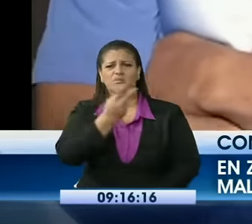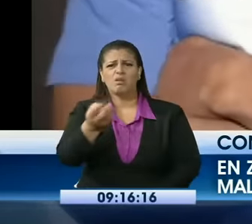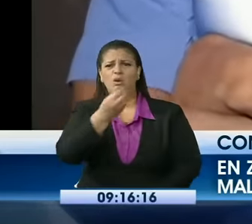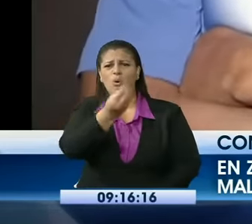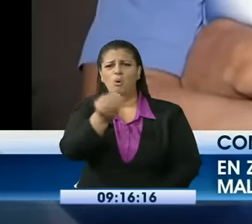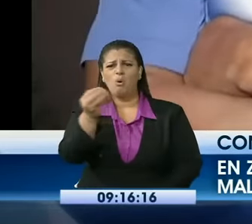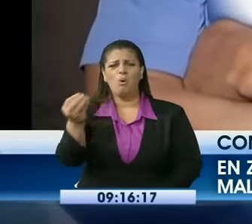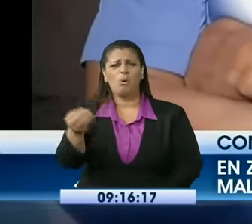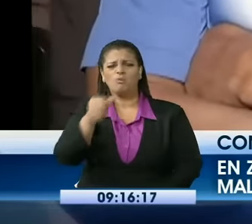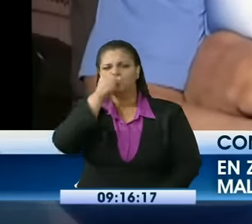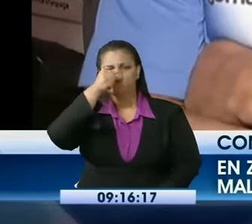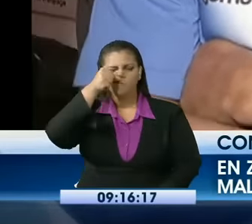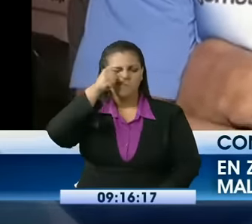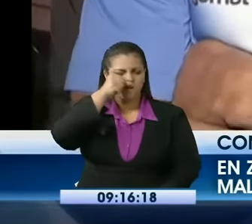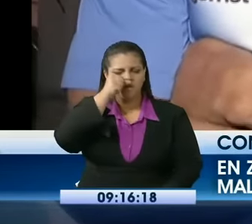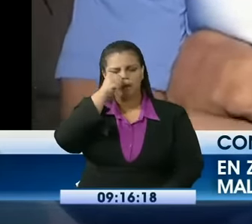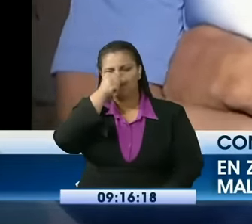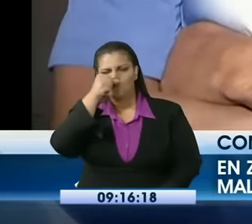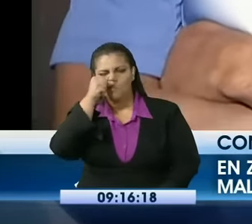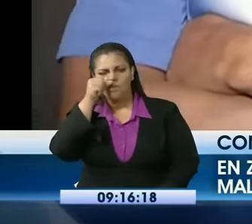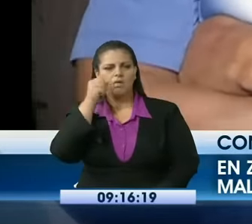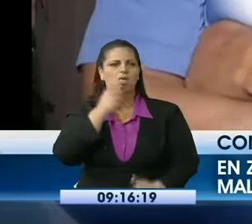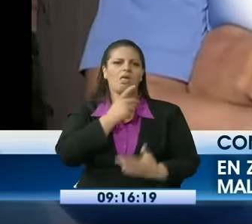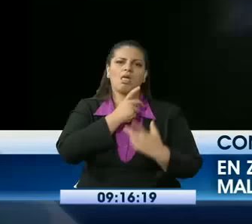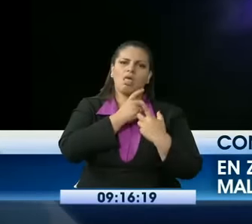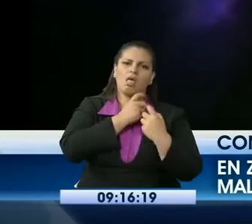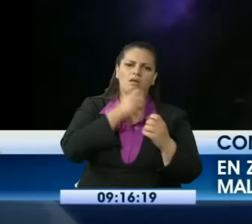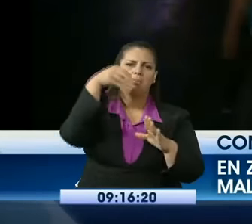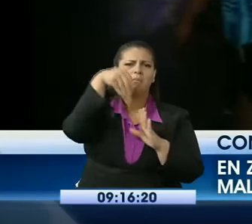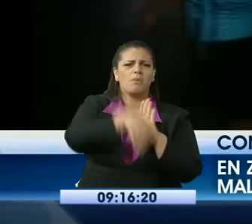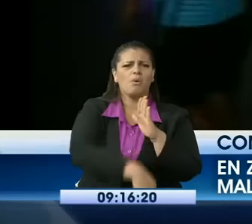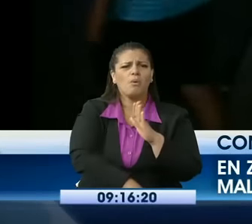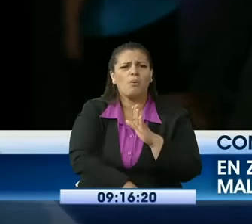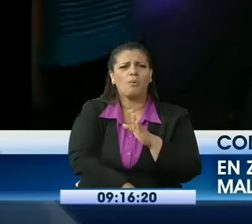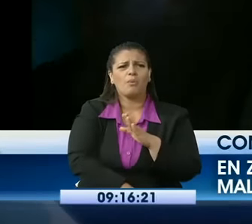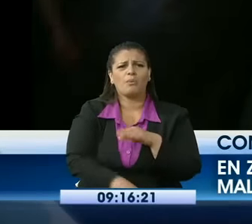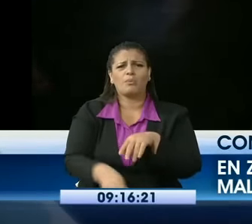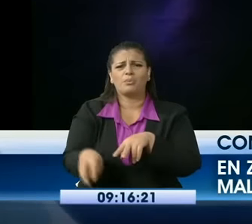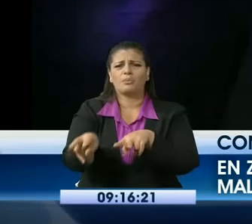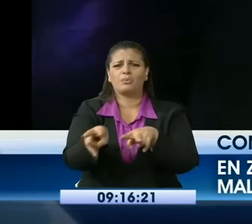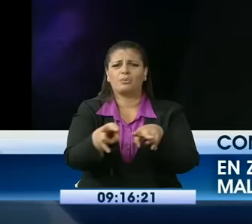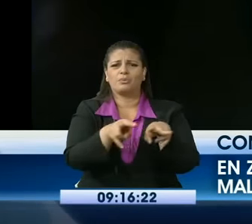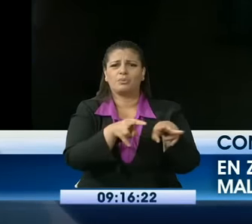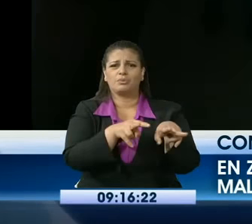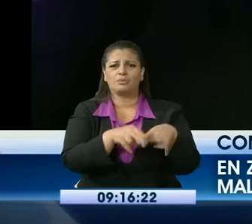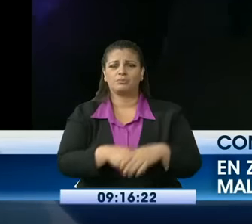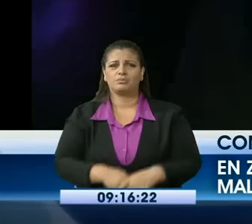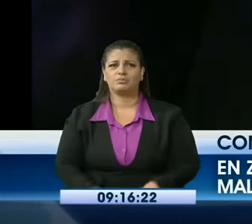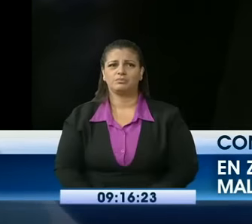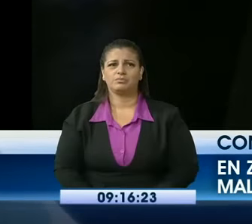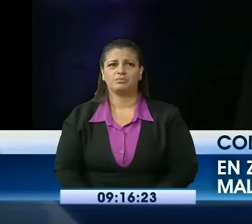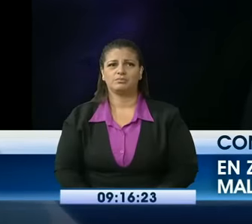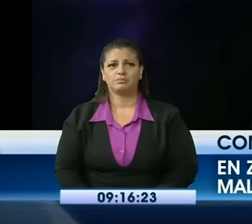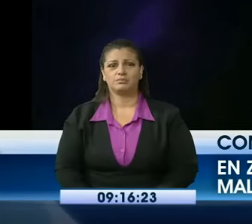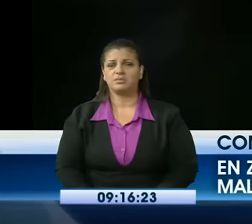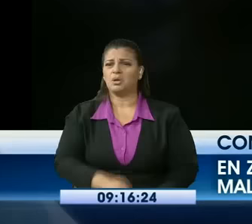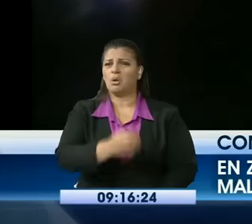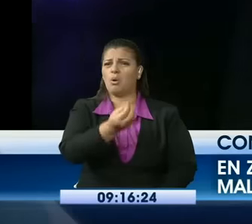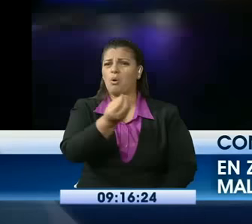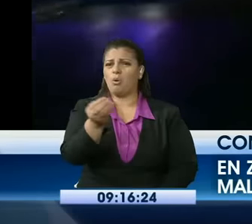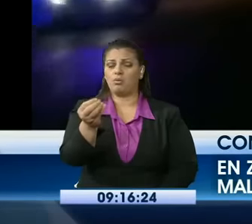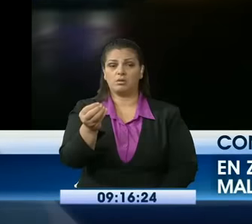La juventud con esa H, incluso todo este barrio está... Usted ve los hachar en todo momento. Incluso cuando pasan los muchachos que